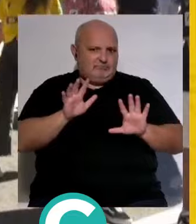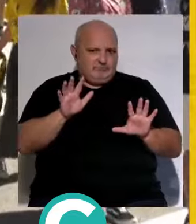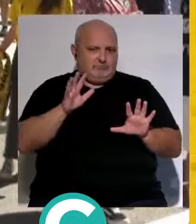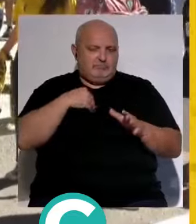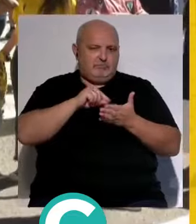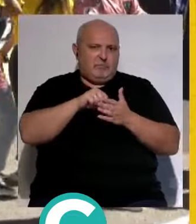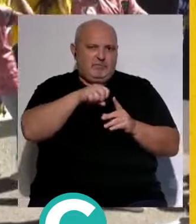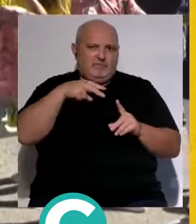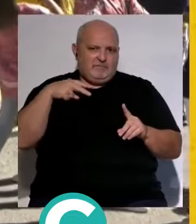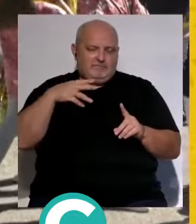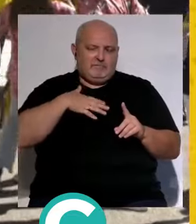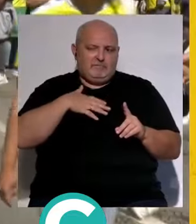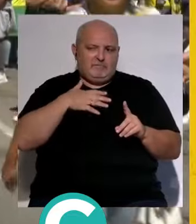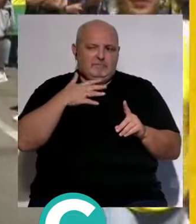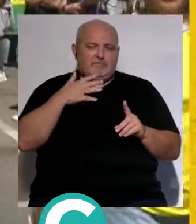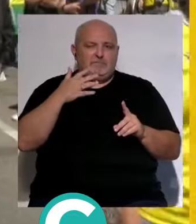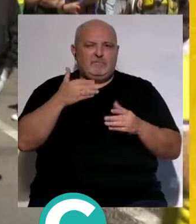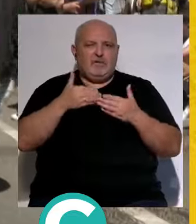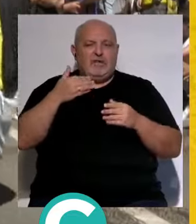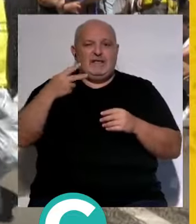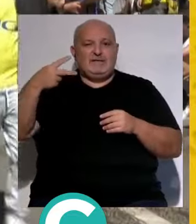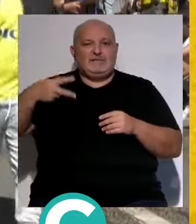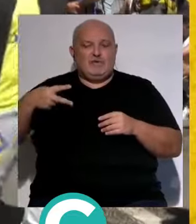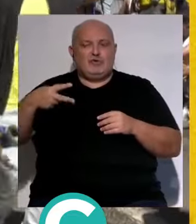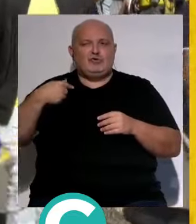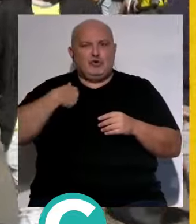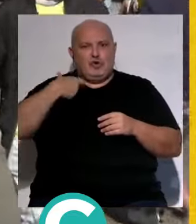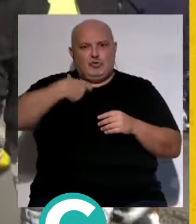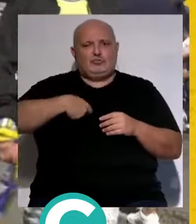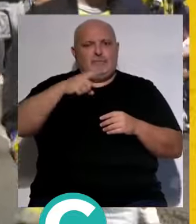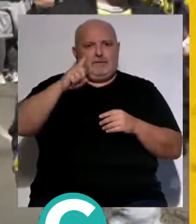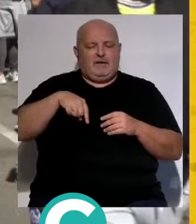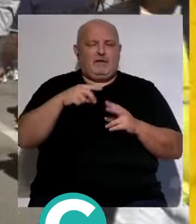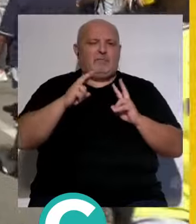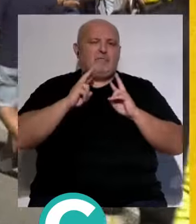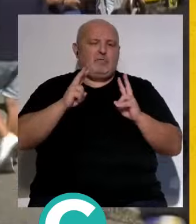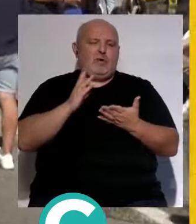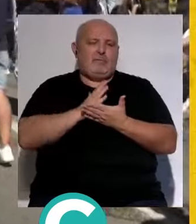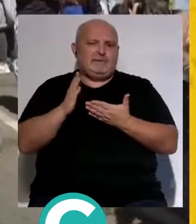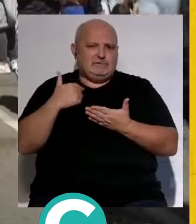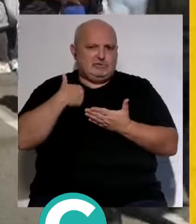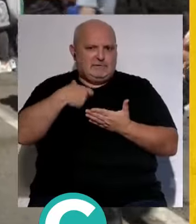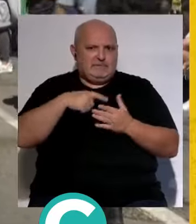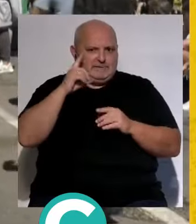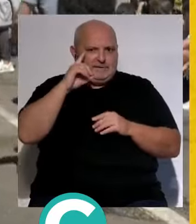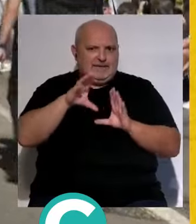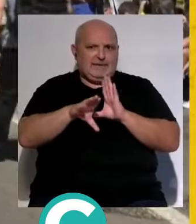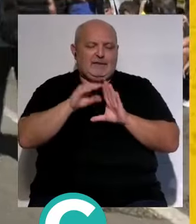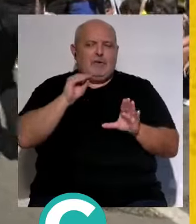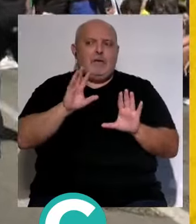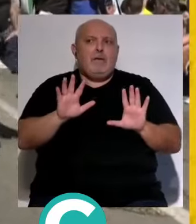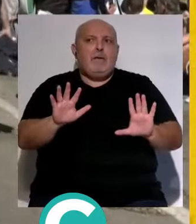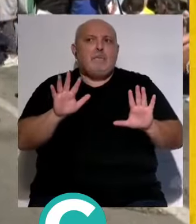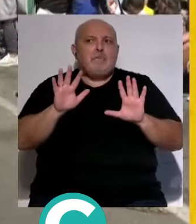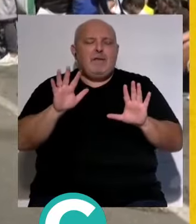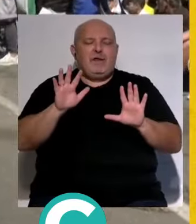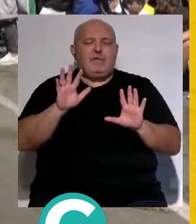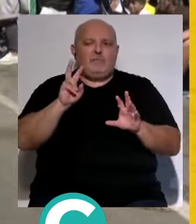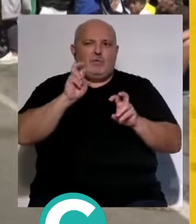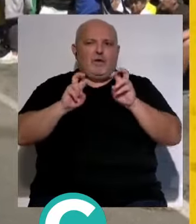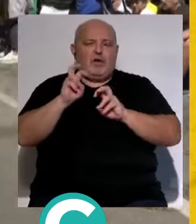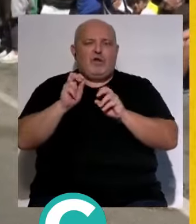totalmente desmesurado. Y más después de un descenso. Yo también soy de los beneficiados en este aspecto, ¿no? Pero yo creo que también tenemos que ser un poco